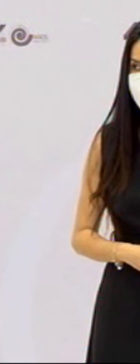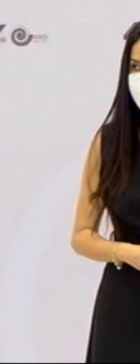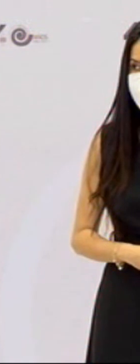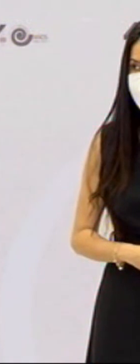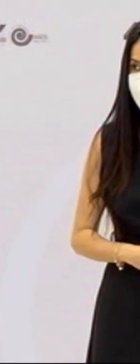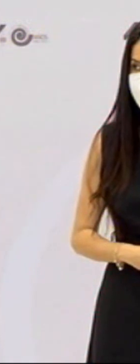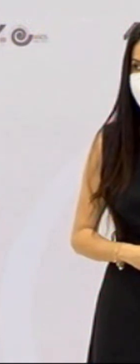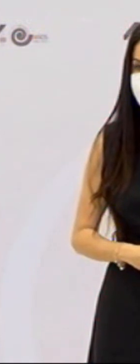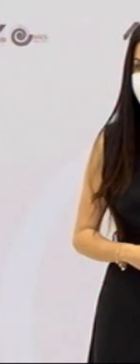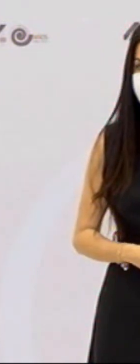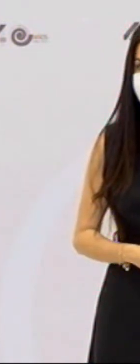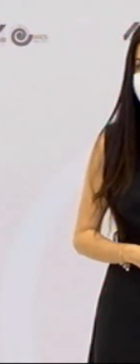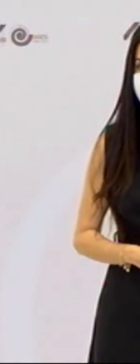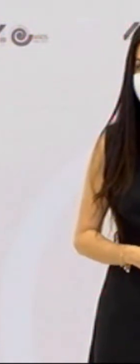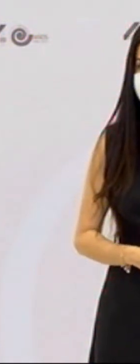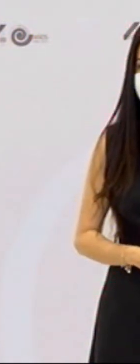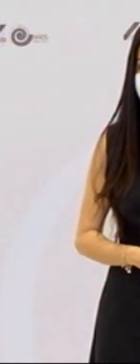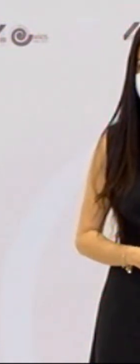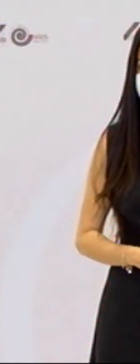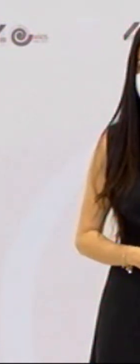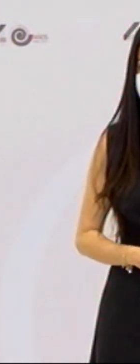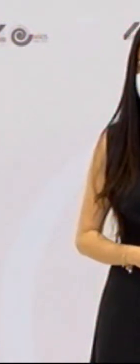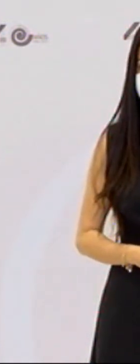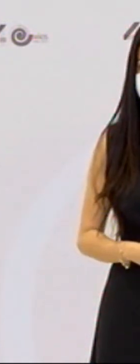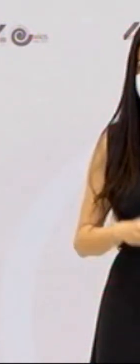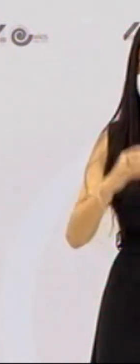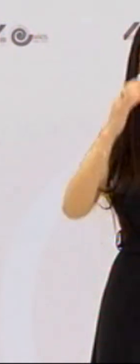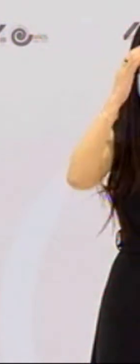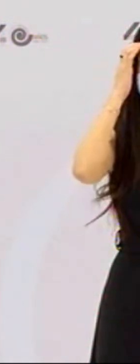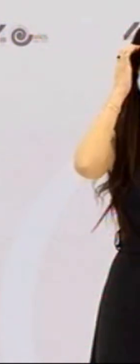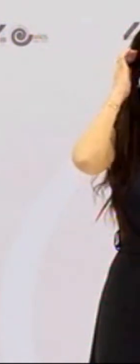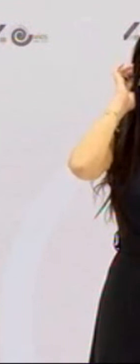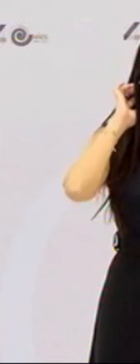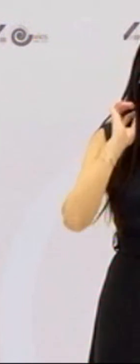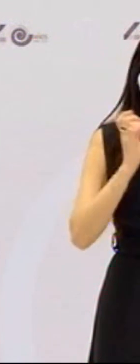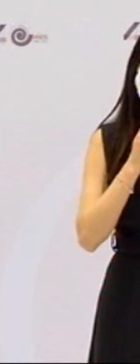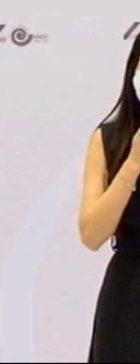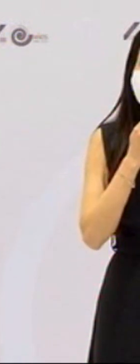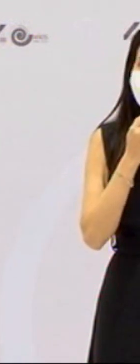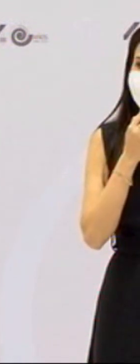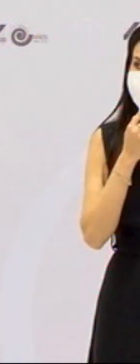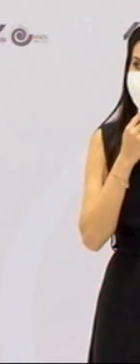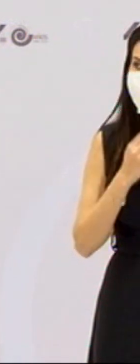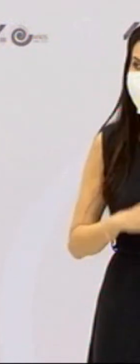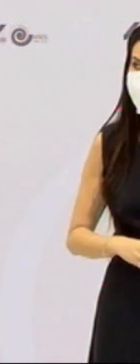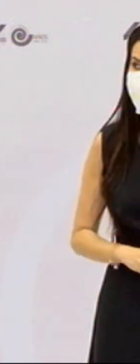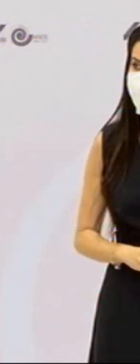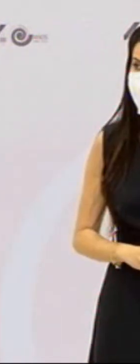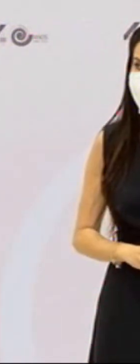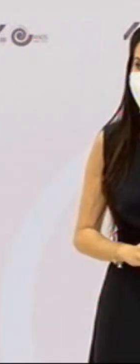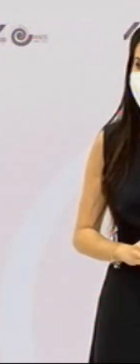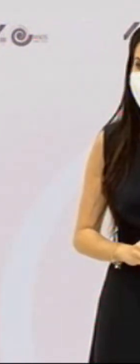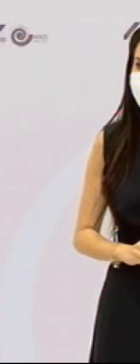año y medio, casi dos, que gobierna el Pacto de las Flores y que, lógicamente, lo único que ha hecho